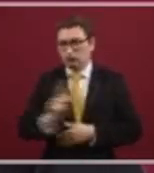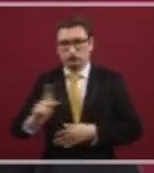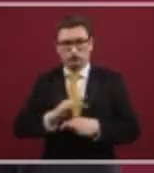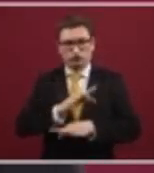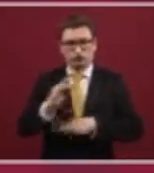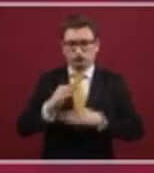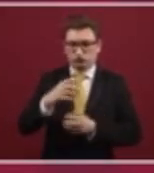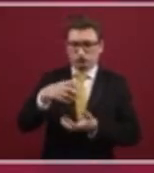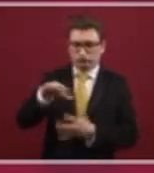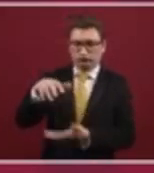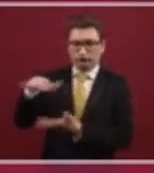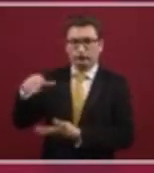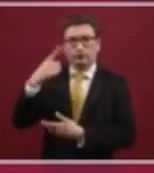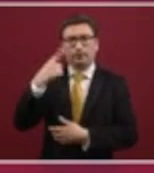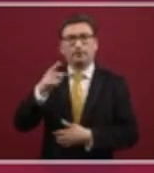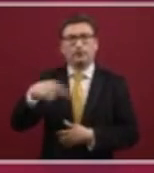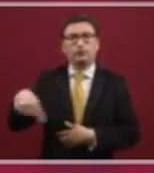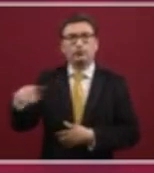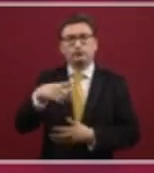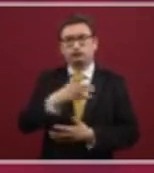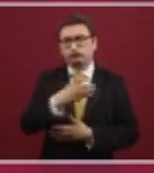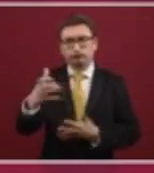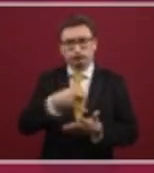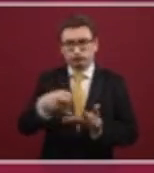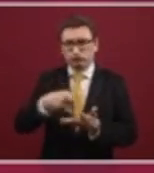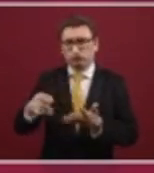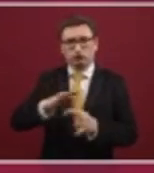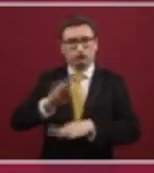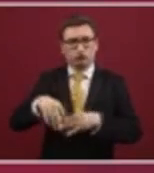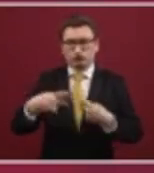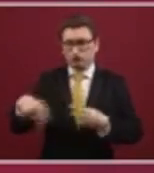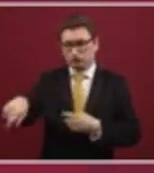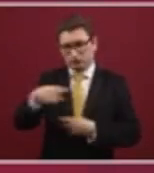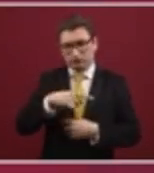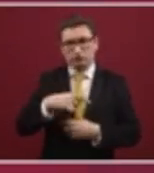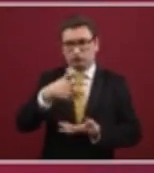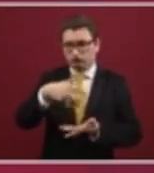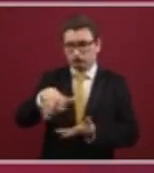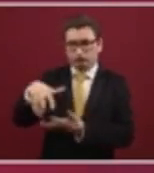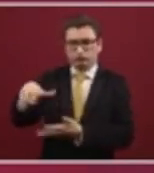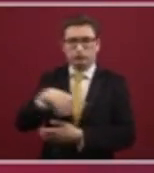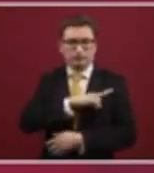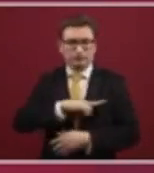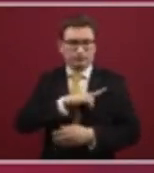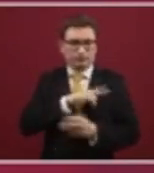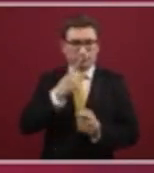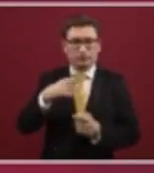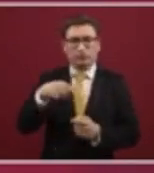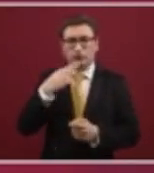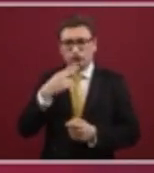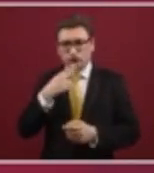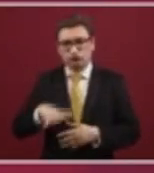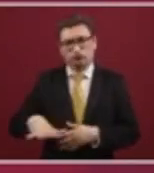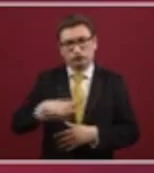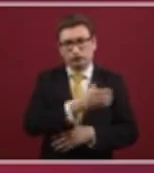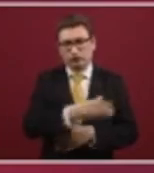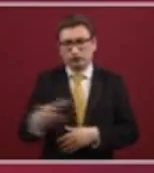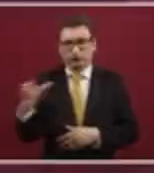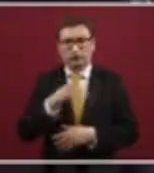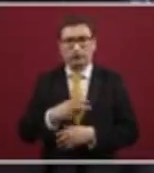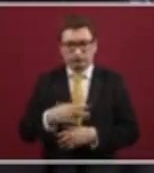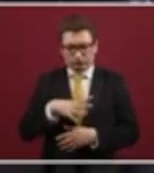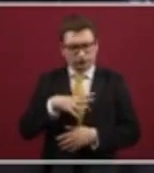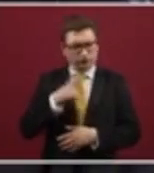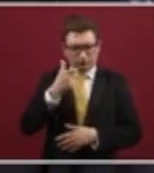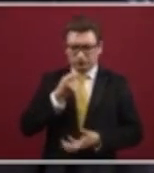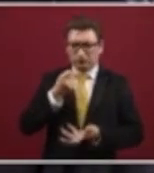su fertilizante, todos los productores tengan el fertilizante, se tienen los